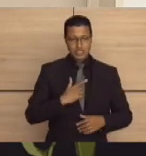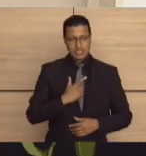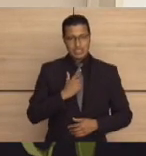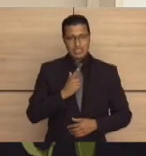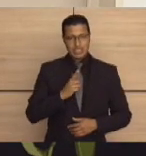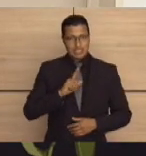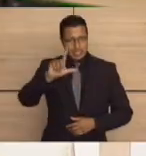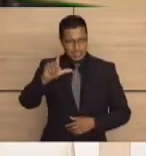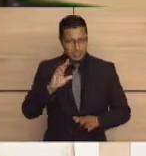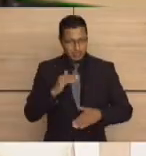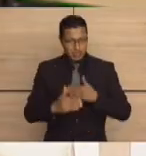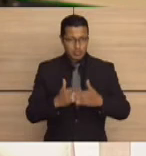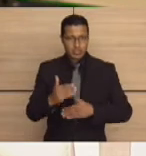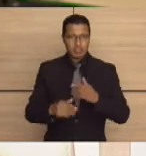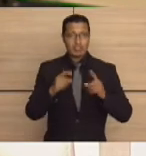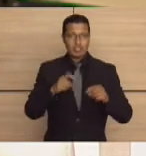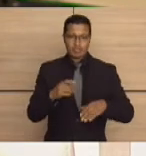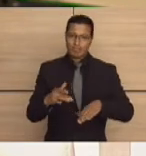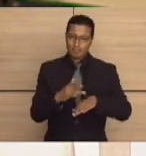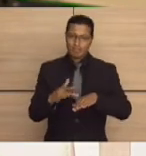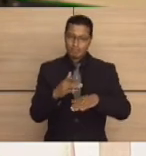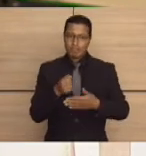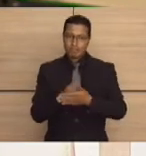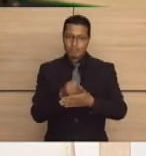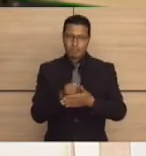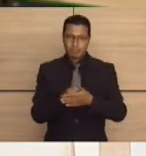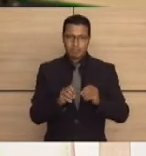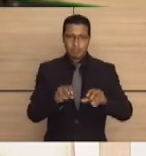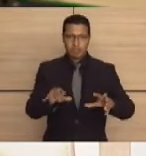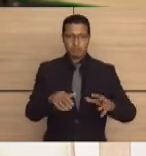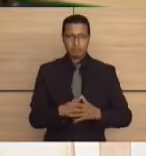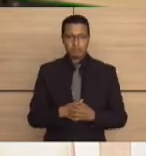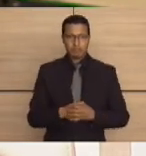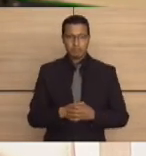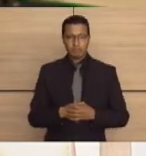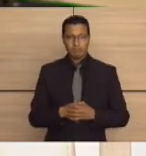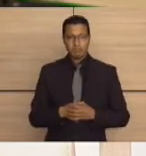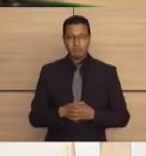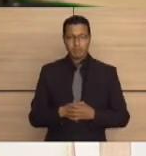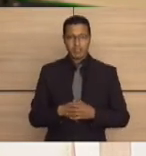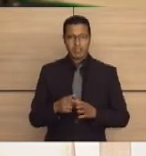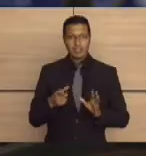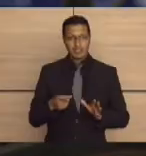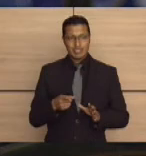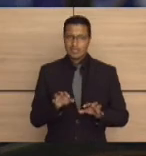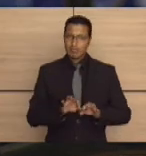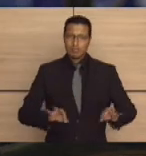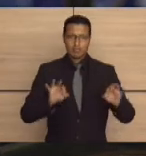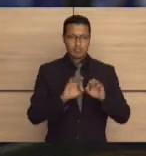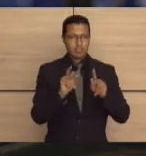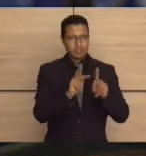ser escuchado, que debe ser promovido, y pues un país que escuche, un país